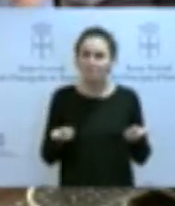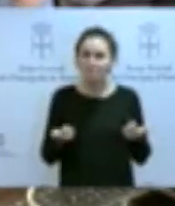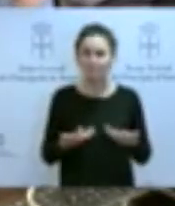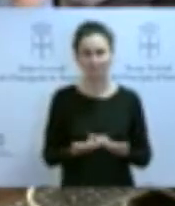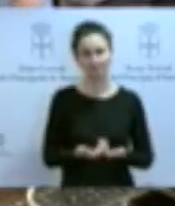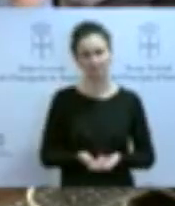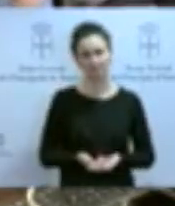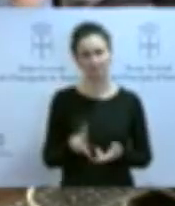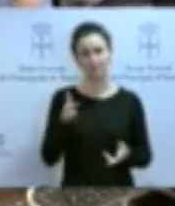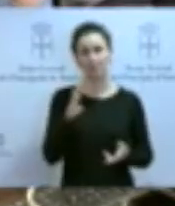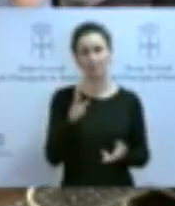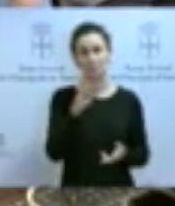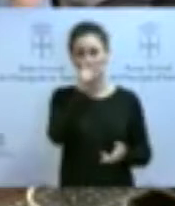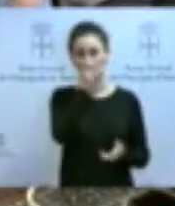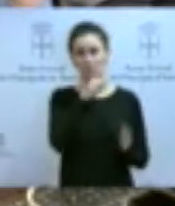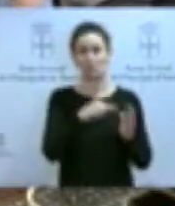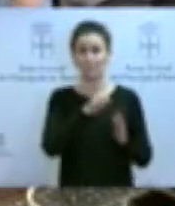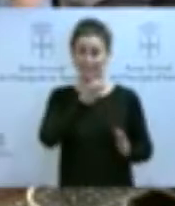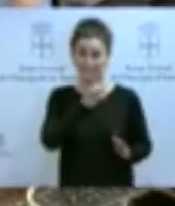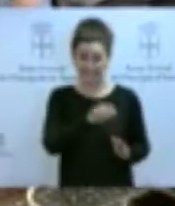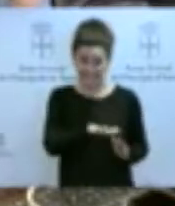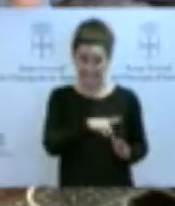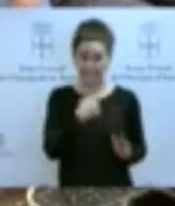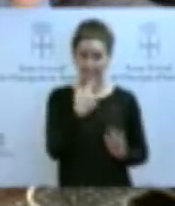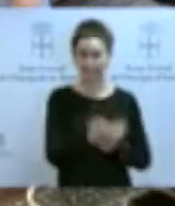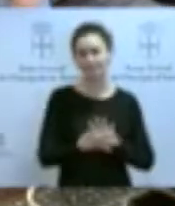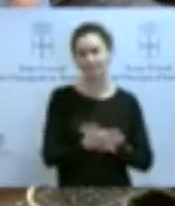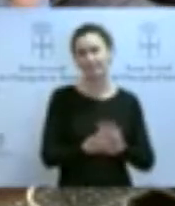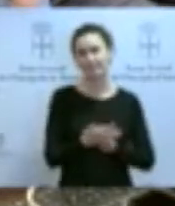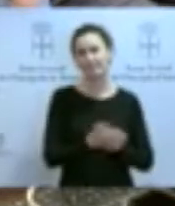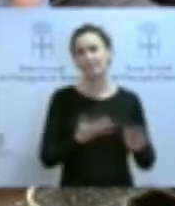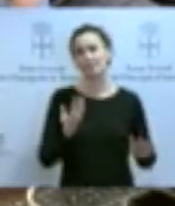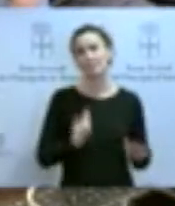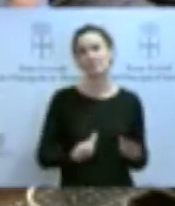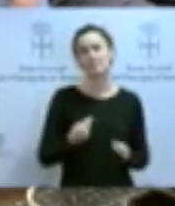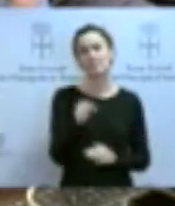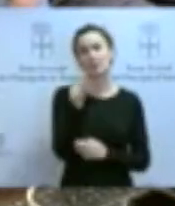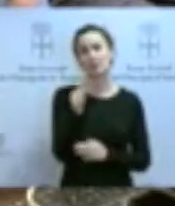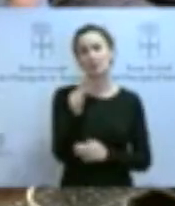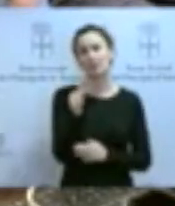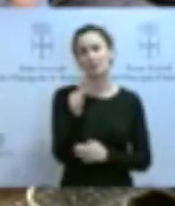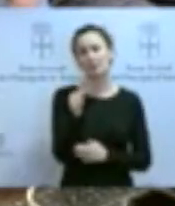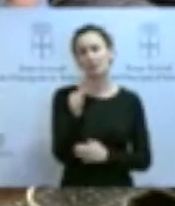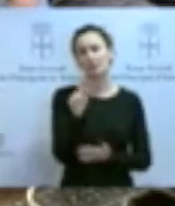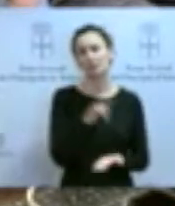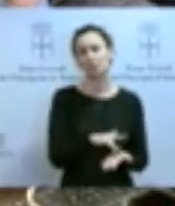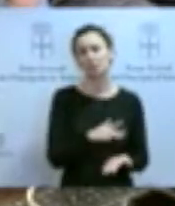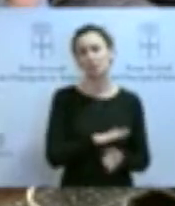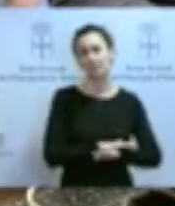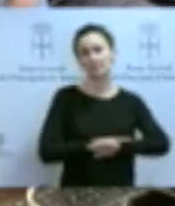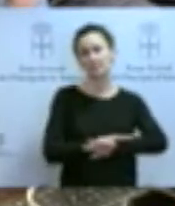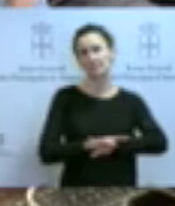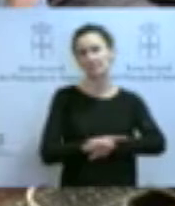devolución de derechos ya empezó en el año 2015, supongo que se referirá a aquello que le fueron obligando, a aquello que se fue haciendo desde el Estado y que ustedes